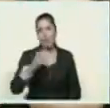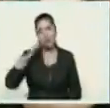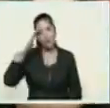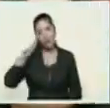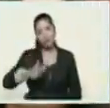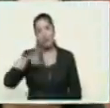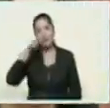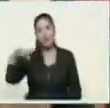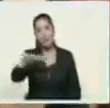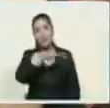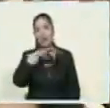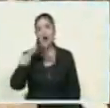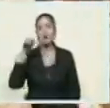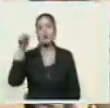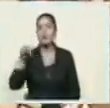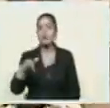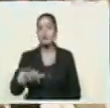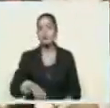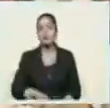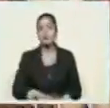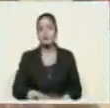general del pueblo soberano